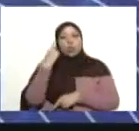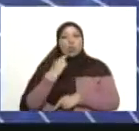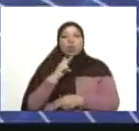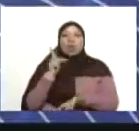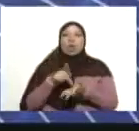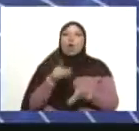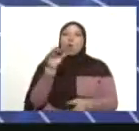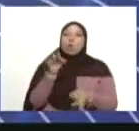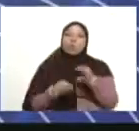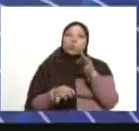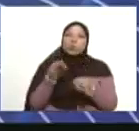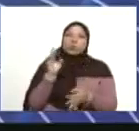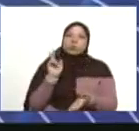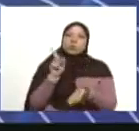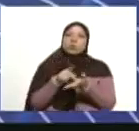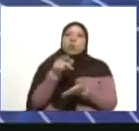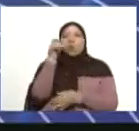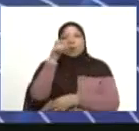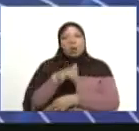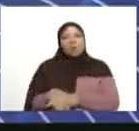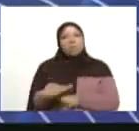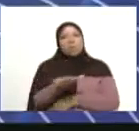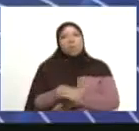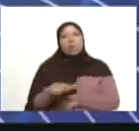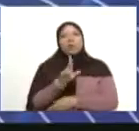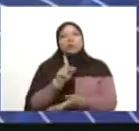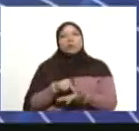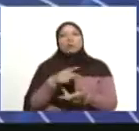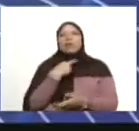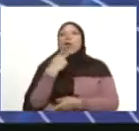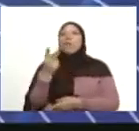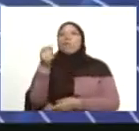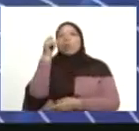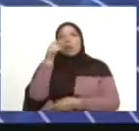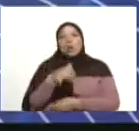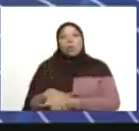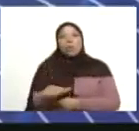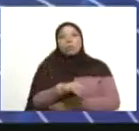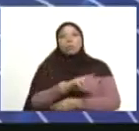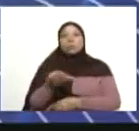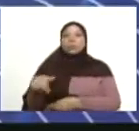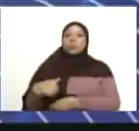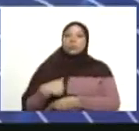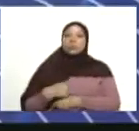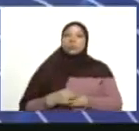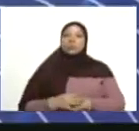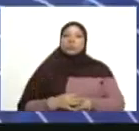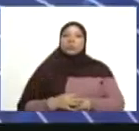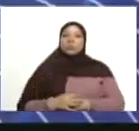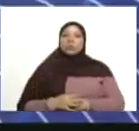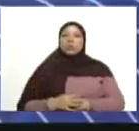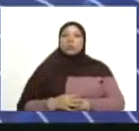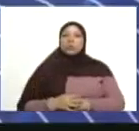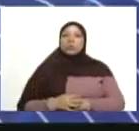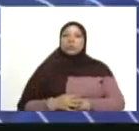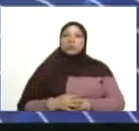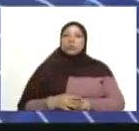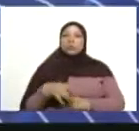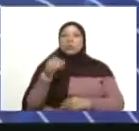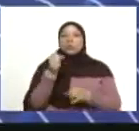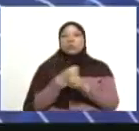causa justa, es la causa de los pueblos, es la voz de los pueblos. Nosotros, en estos tiempos